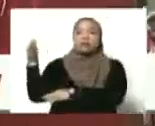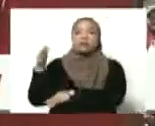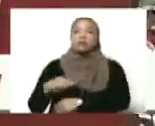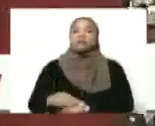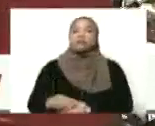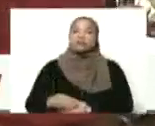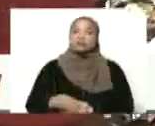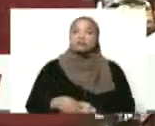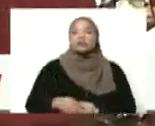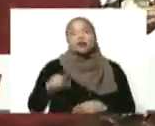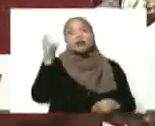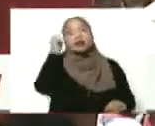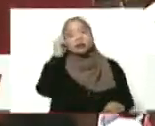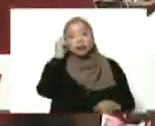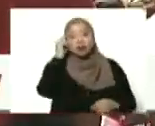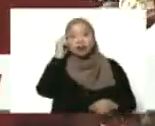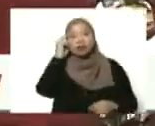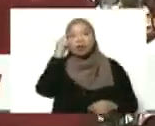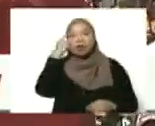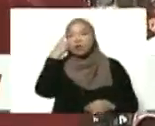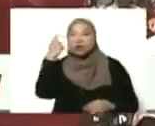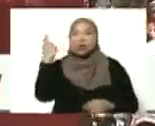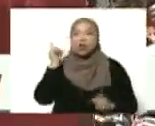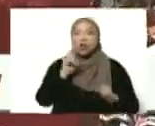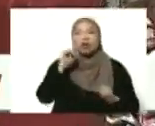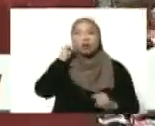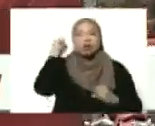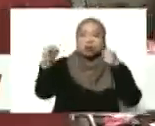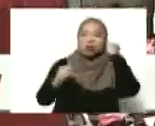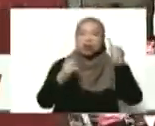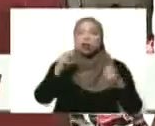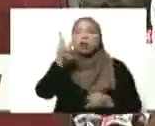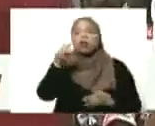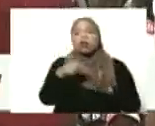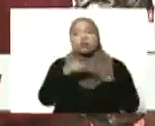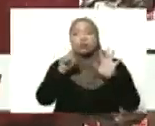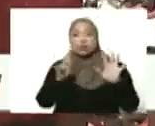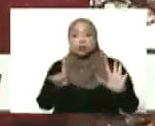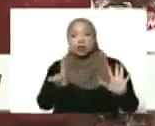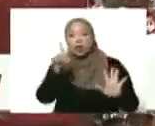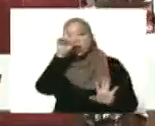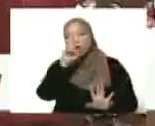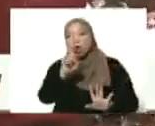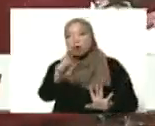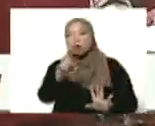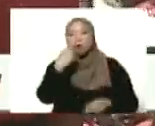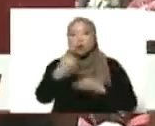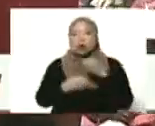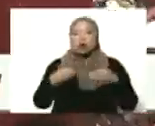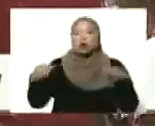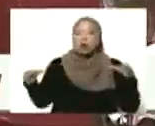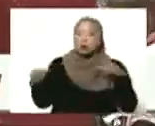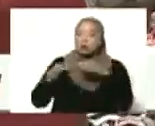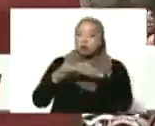Lanzó la idea en medio de la batalla del año 2006 de crear un